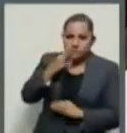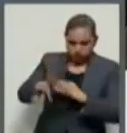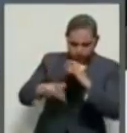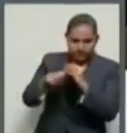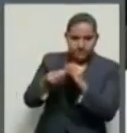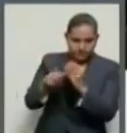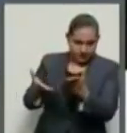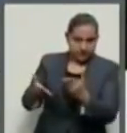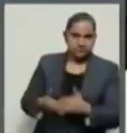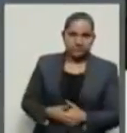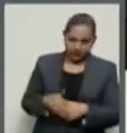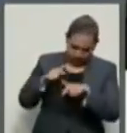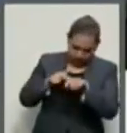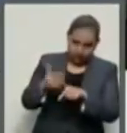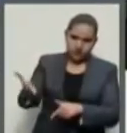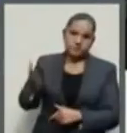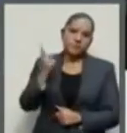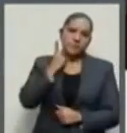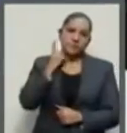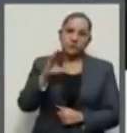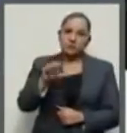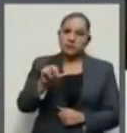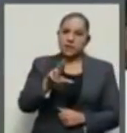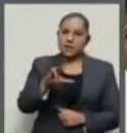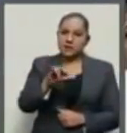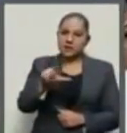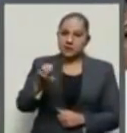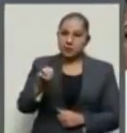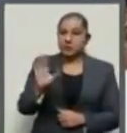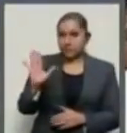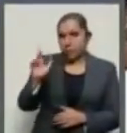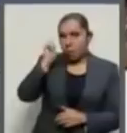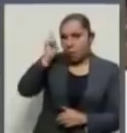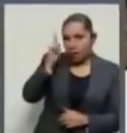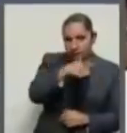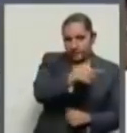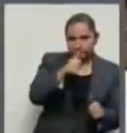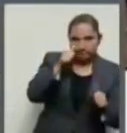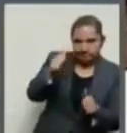Adelante, diputado Carrillo. A ver si ahora sí ya nos escuchan.